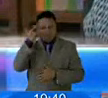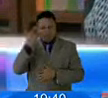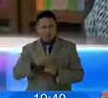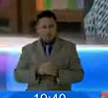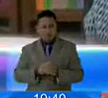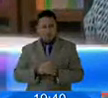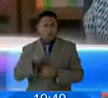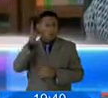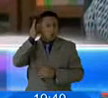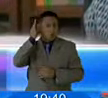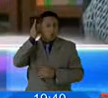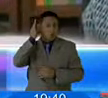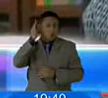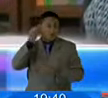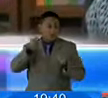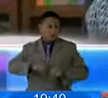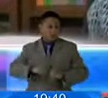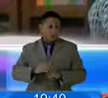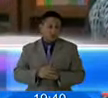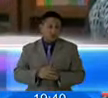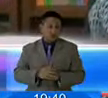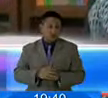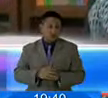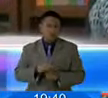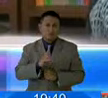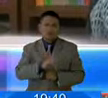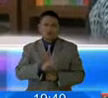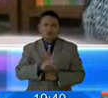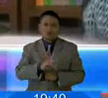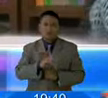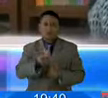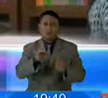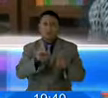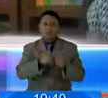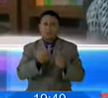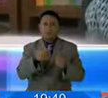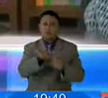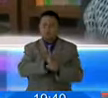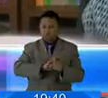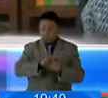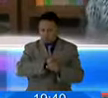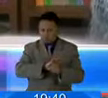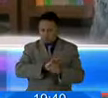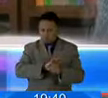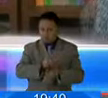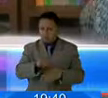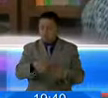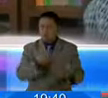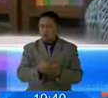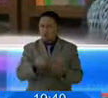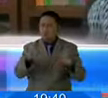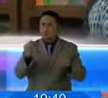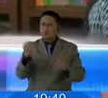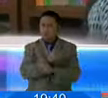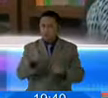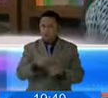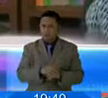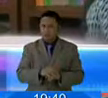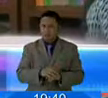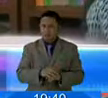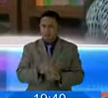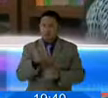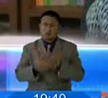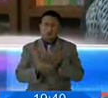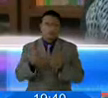mujeres puedan contar cuál había sido su primera cosa y poner sobre la mesa el tema de la violencia. No solo salían,